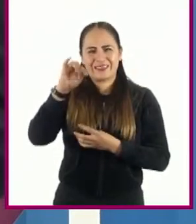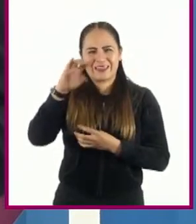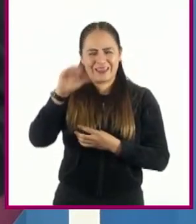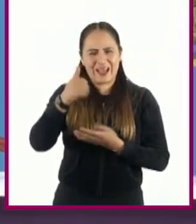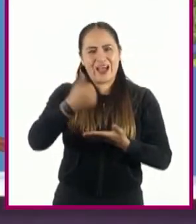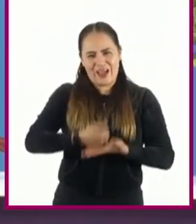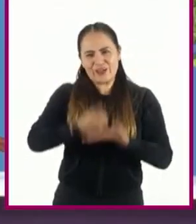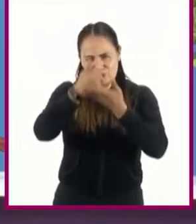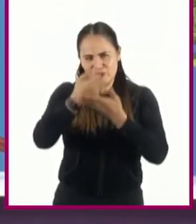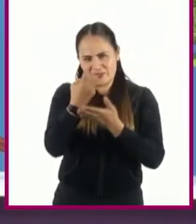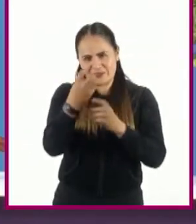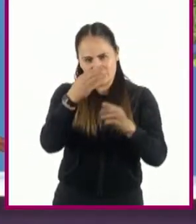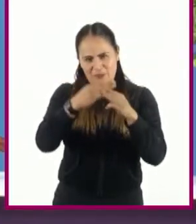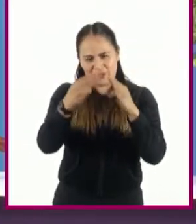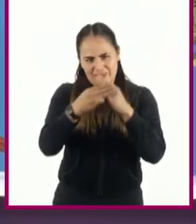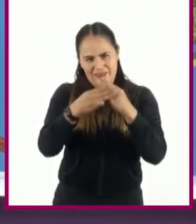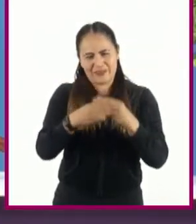ética.